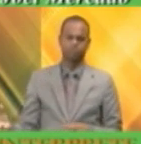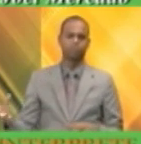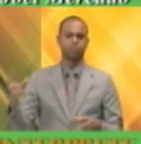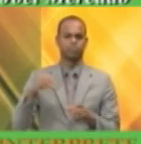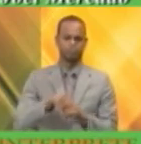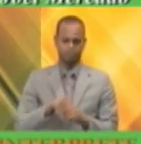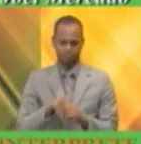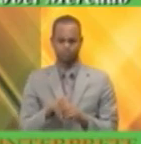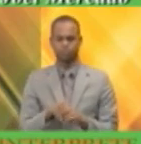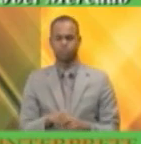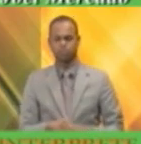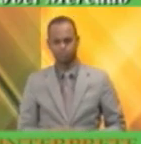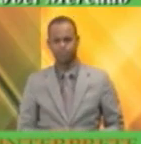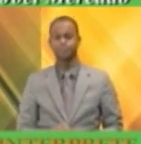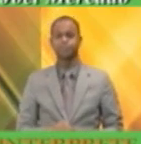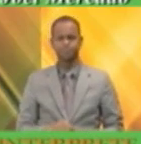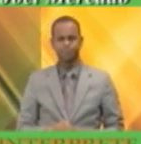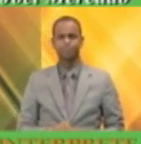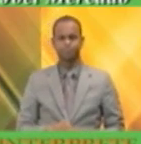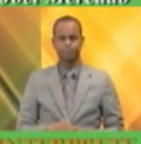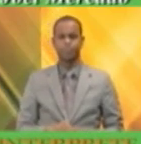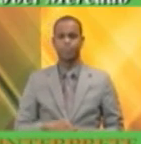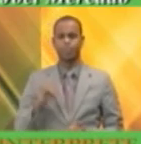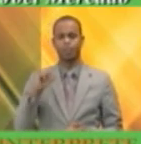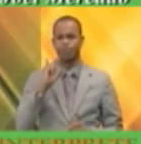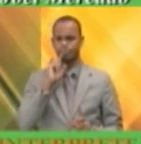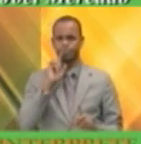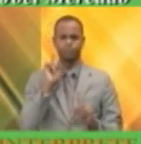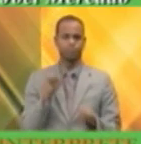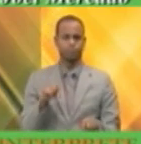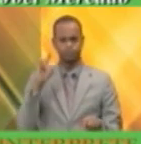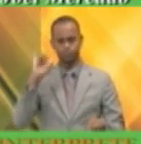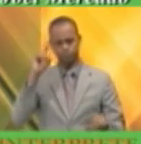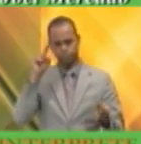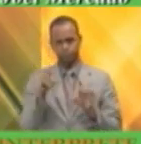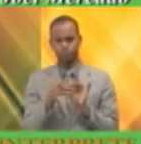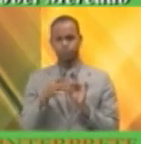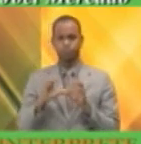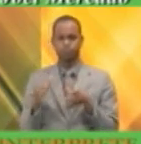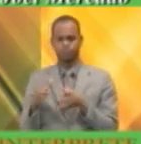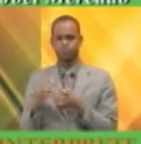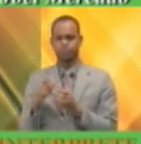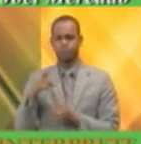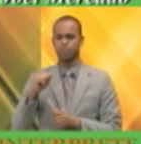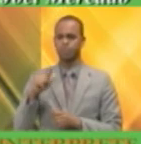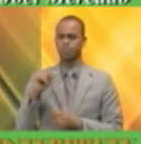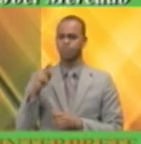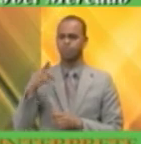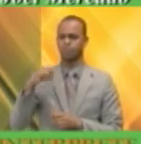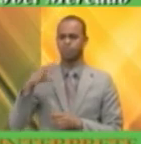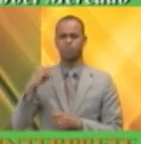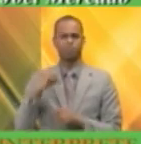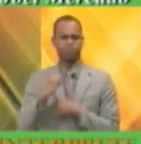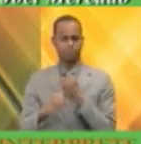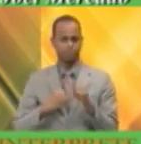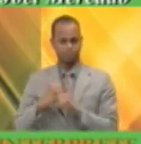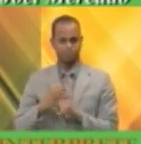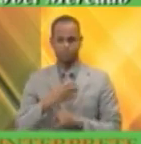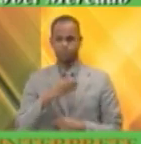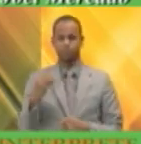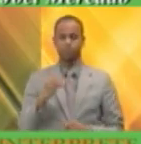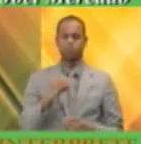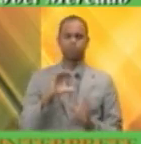realizando los Paralímpicos. Sí, es un mandato, un acuerdo entre el Comité Paralímpico Internacional y el Comité